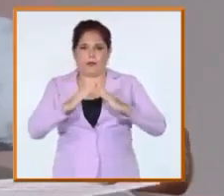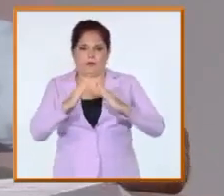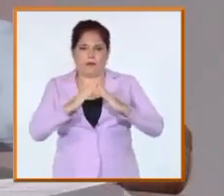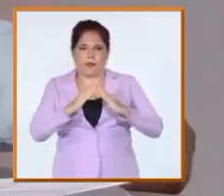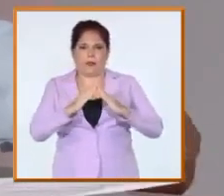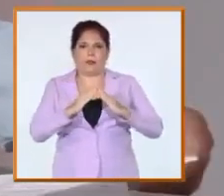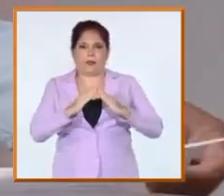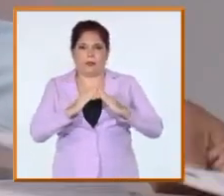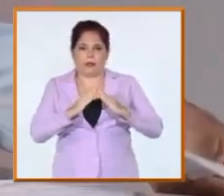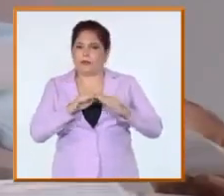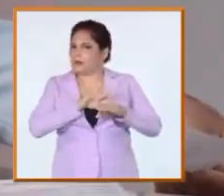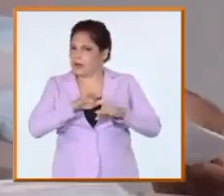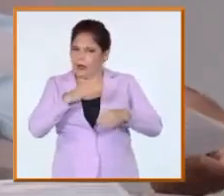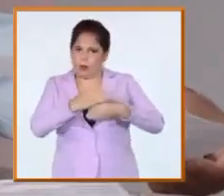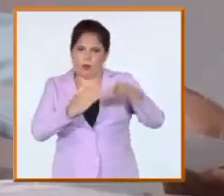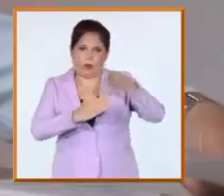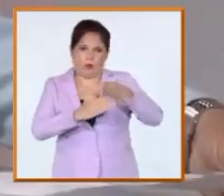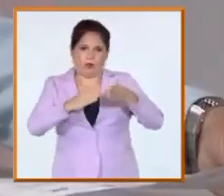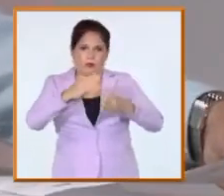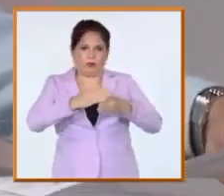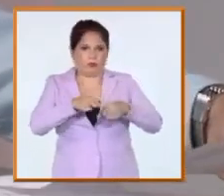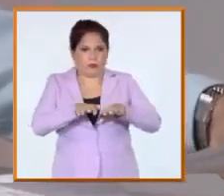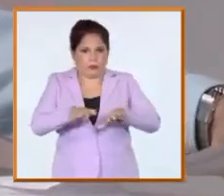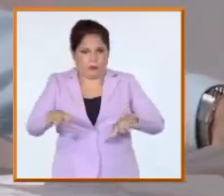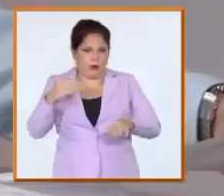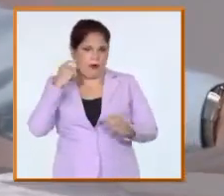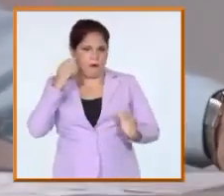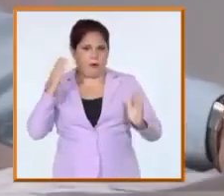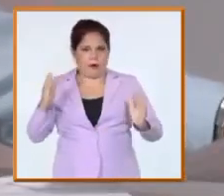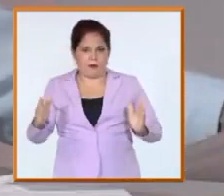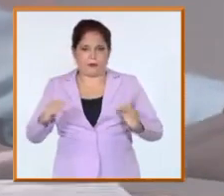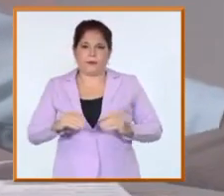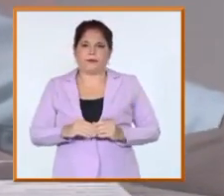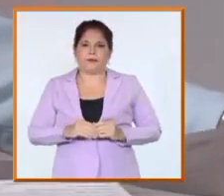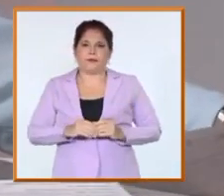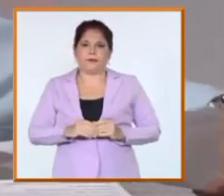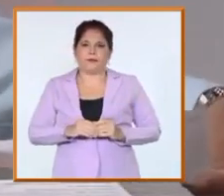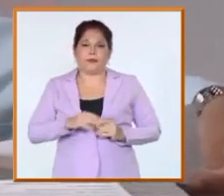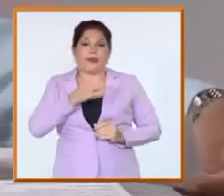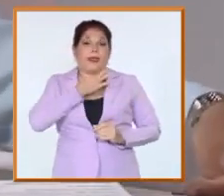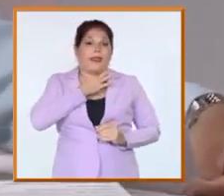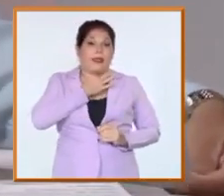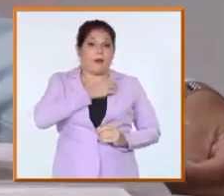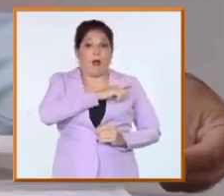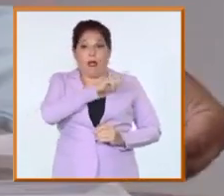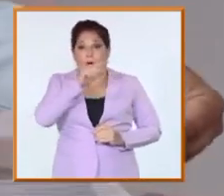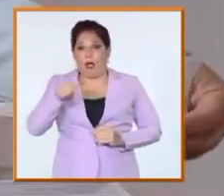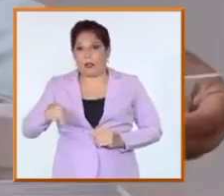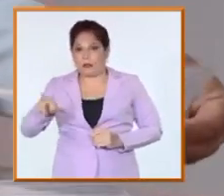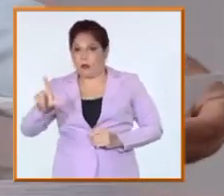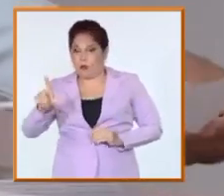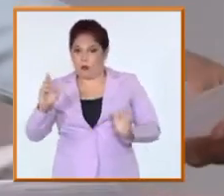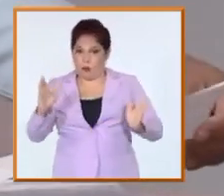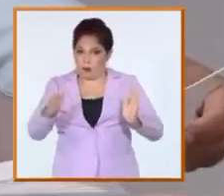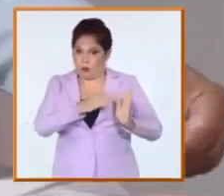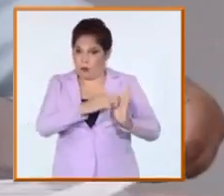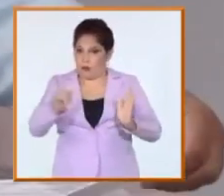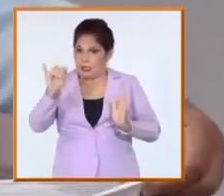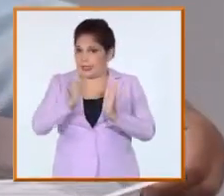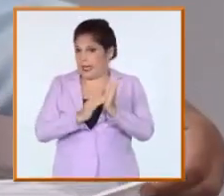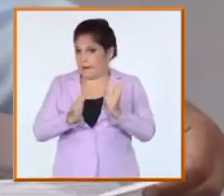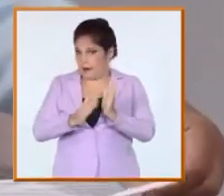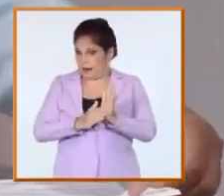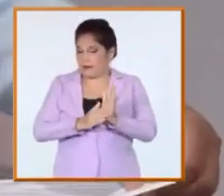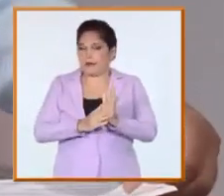esa once mil doscientas viviendas esta vivienda que se han construido lo que va de año es